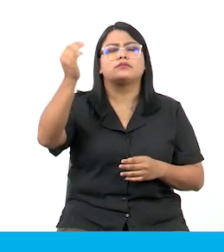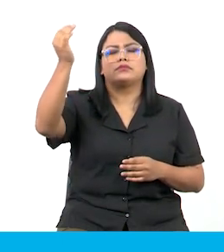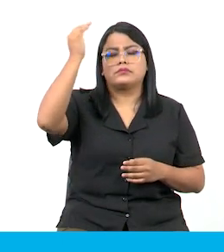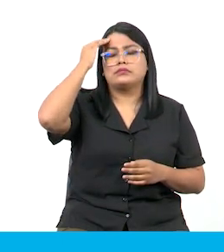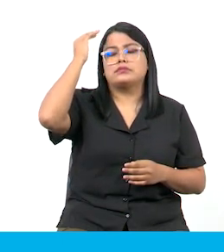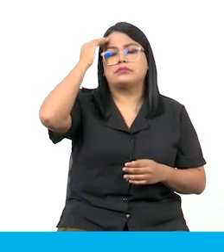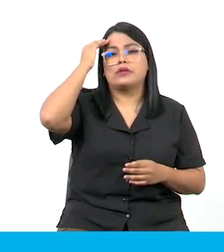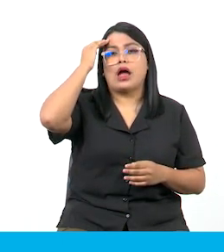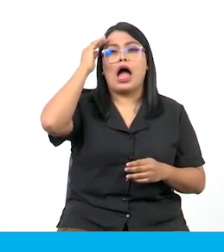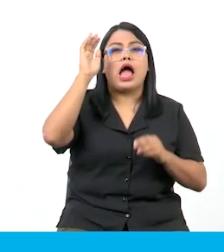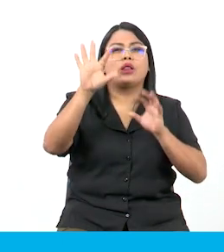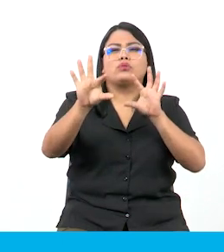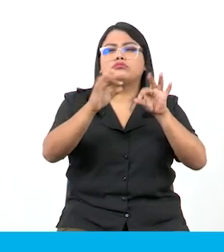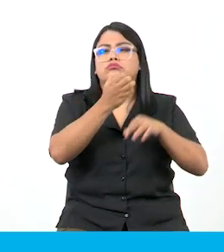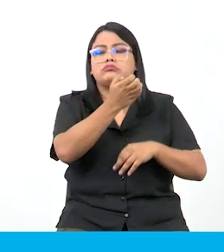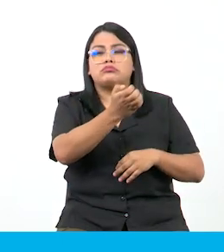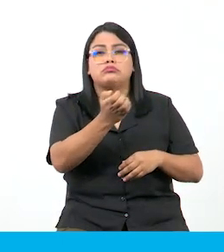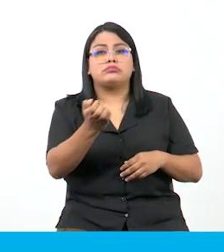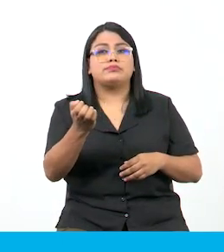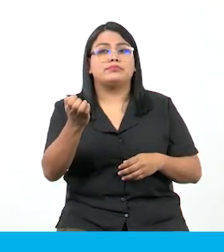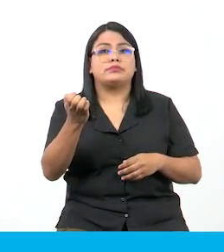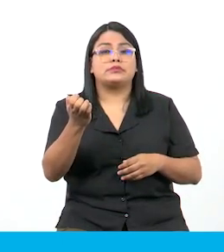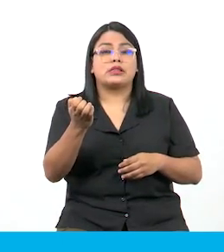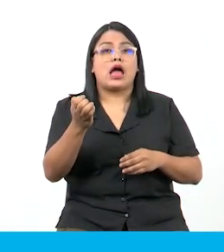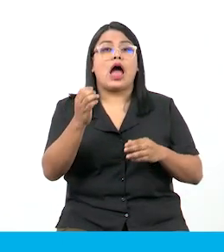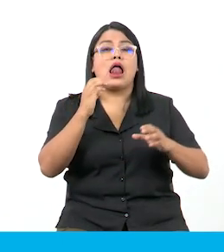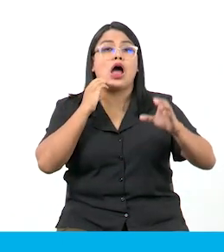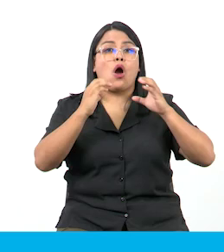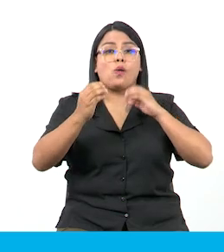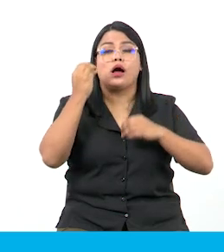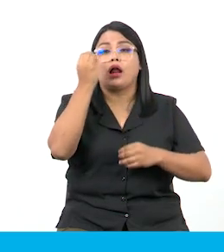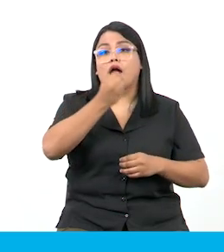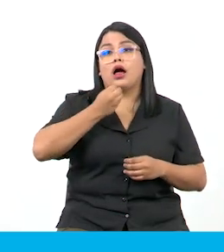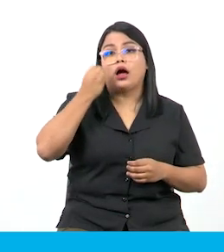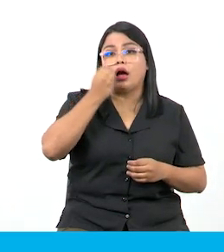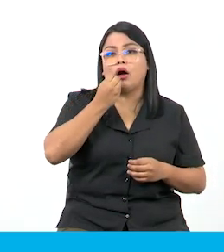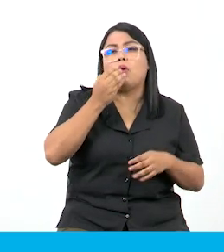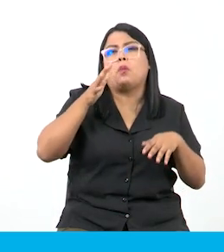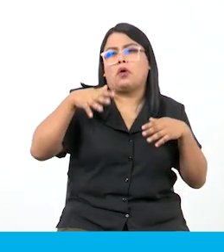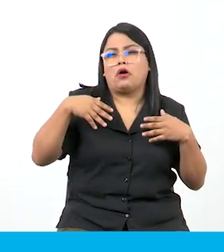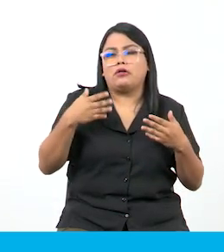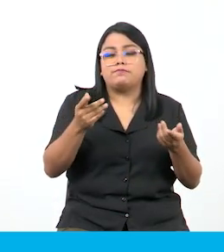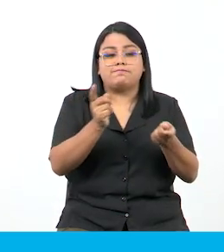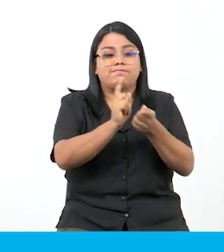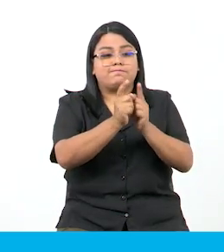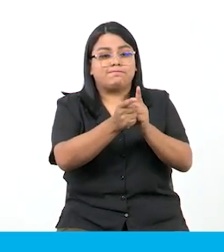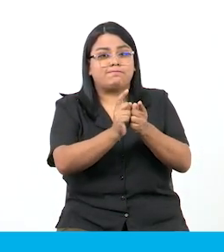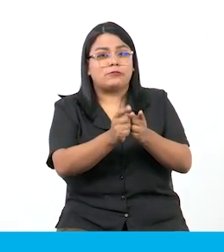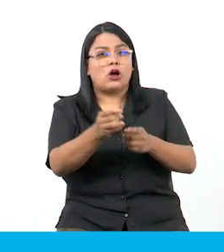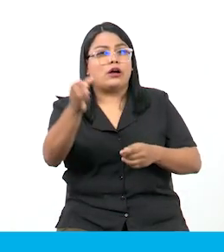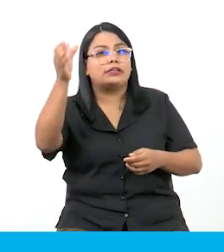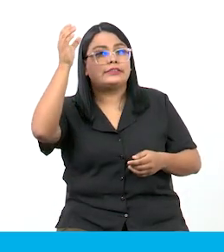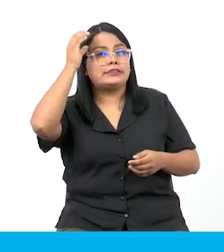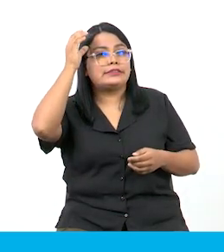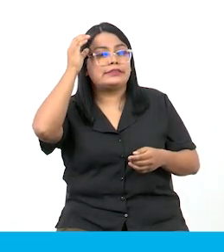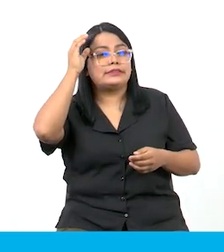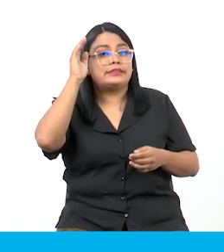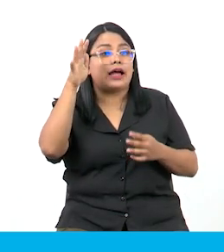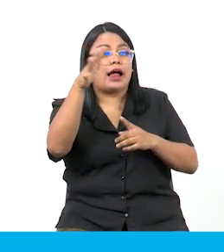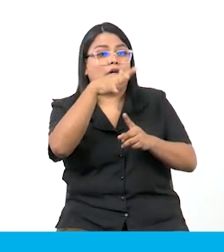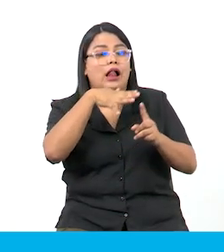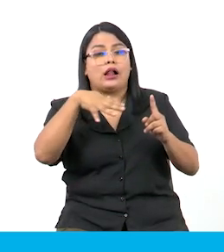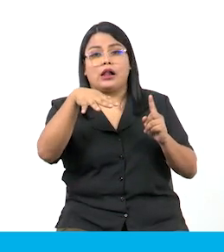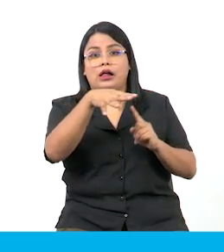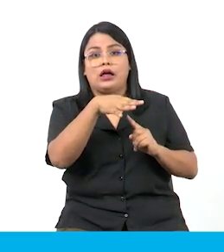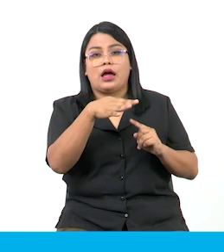etapa, ya habrá determinado que hay ciertos elementos que pertenecen a la comunicación oral, puesto que lo ha relacionado